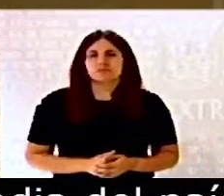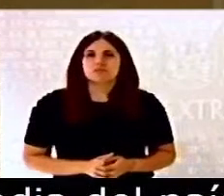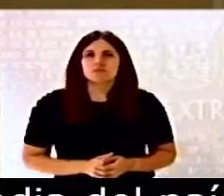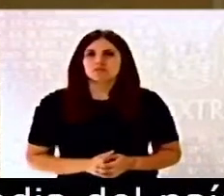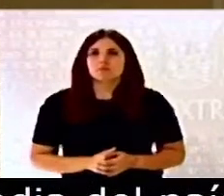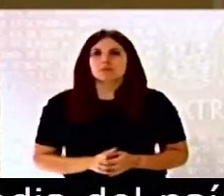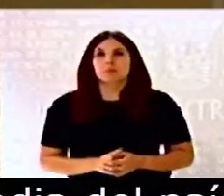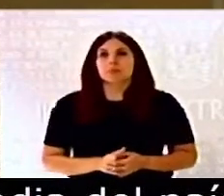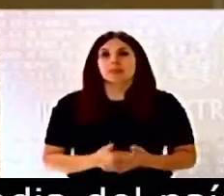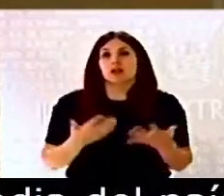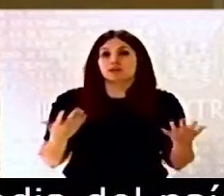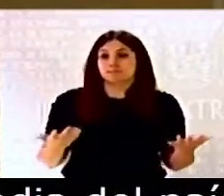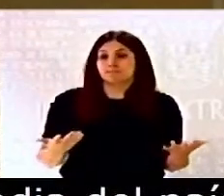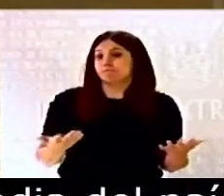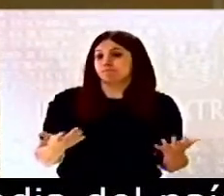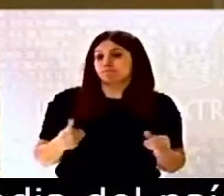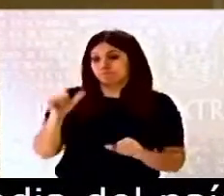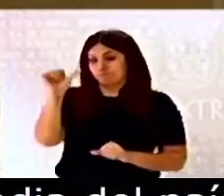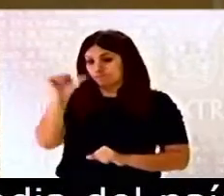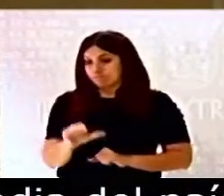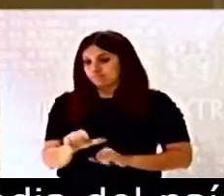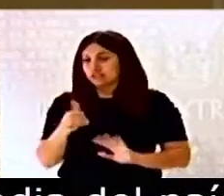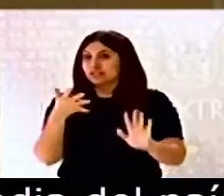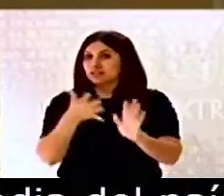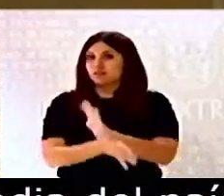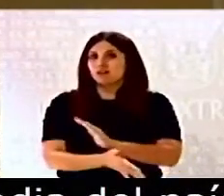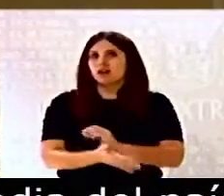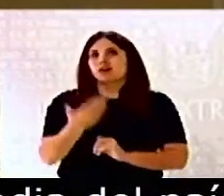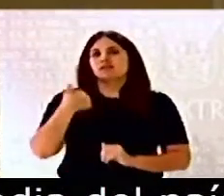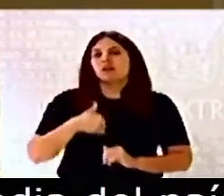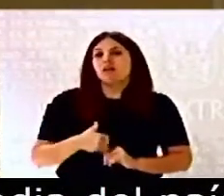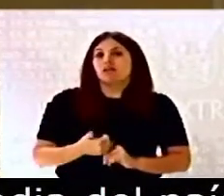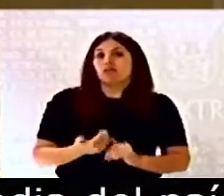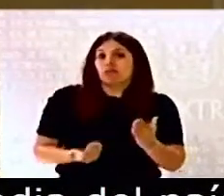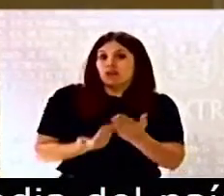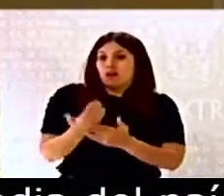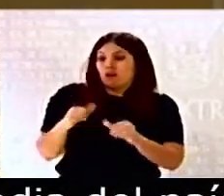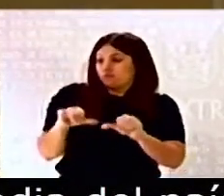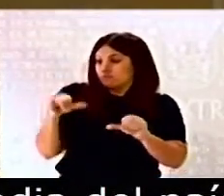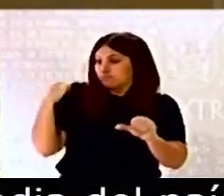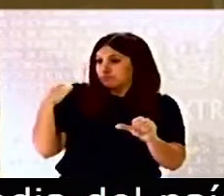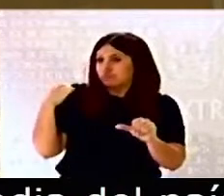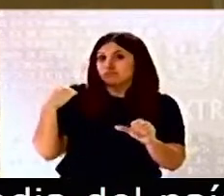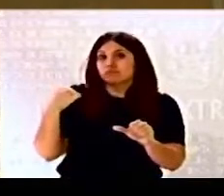Esto nos lleva a que hayamos diagnosticado en el último día al